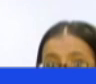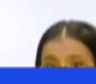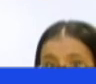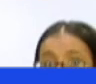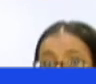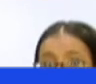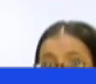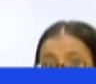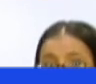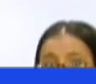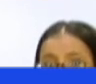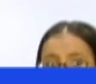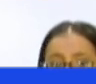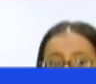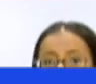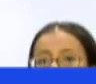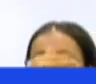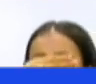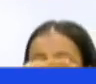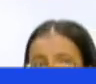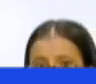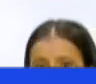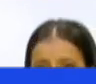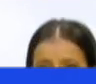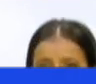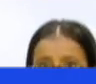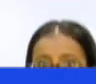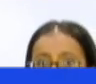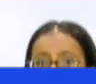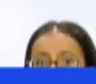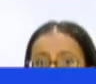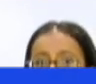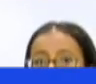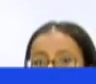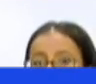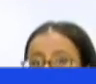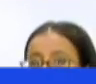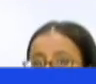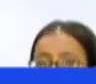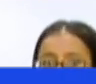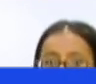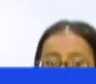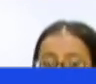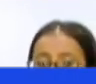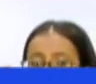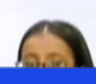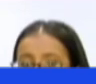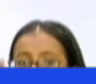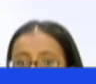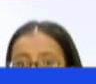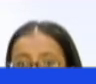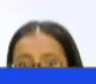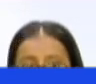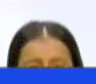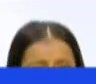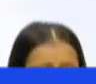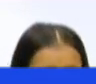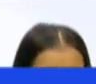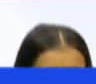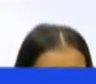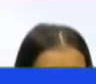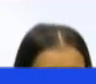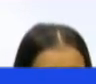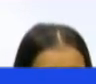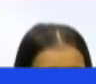Martínez y Davis Leonel Rivera Maradiaga. En un fragmento del video se